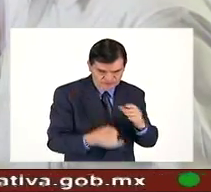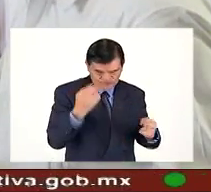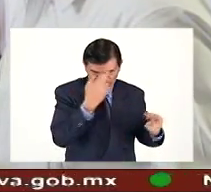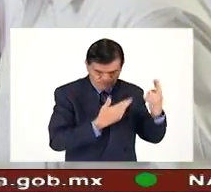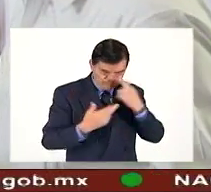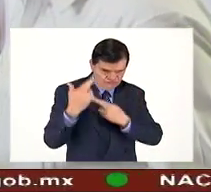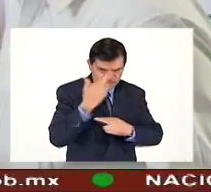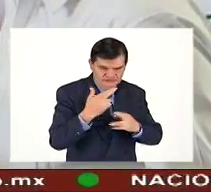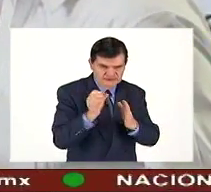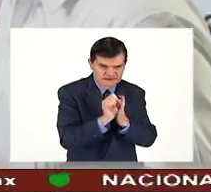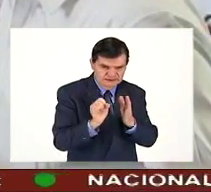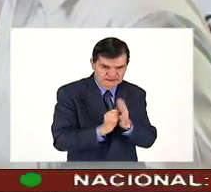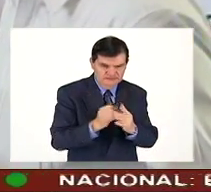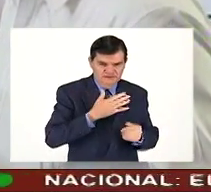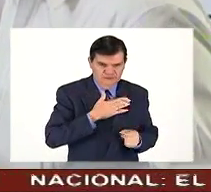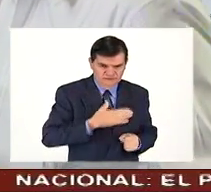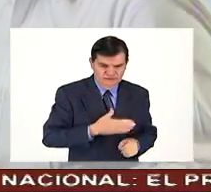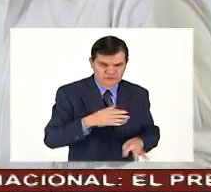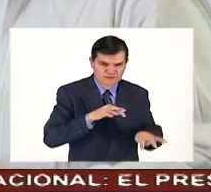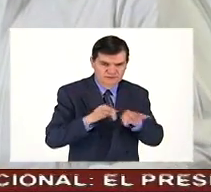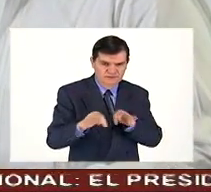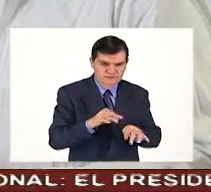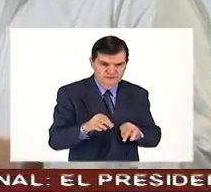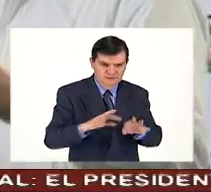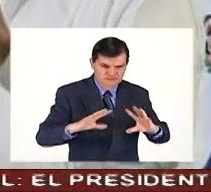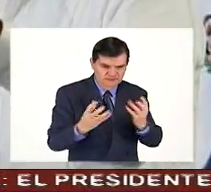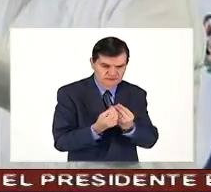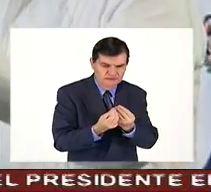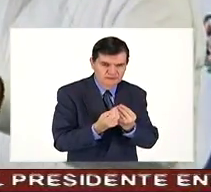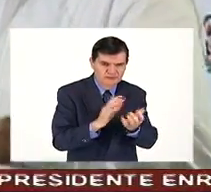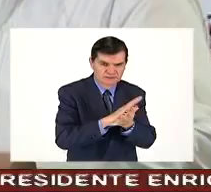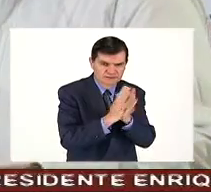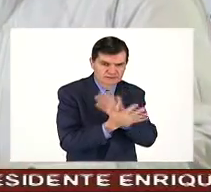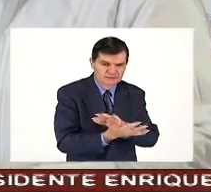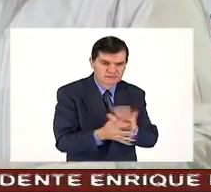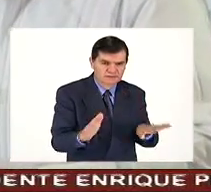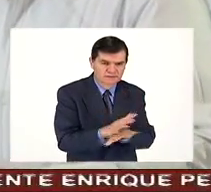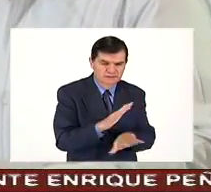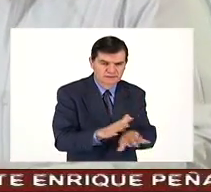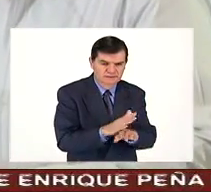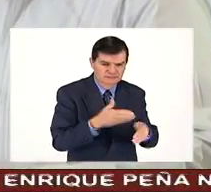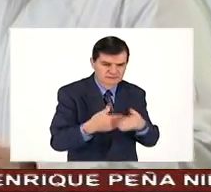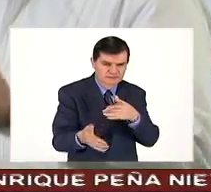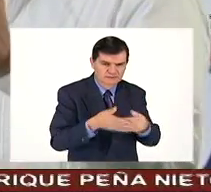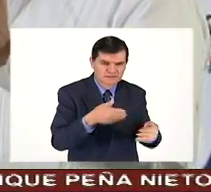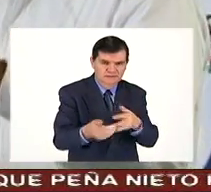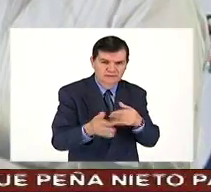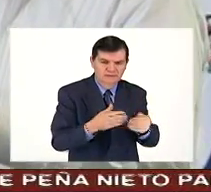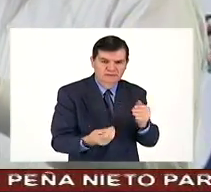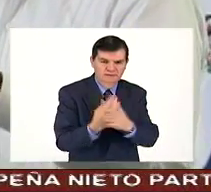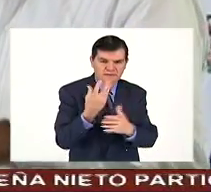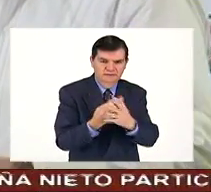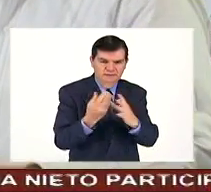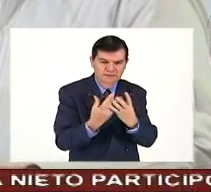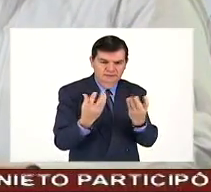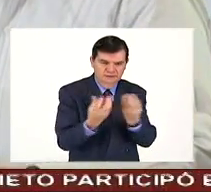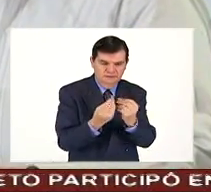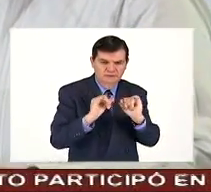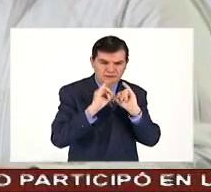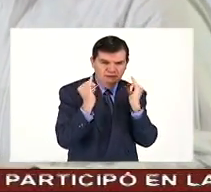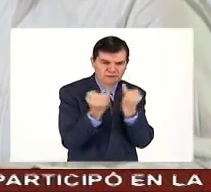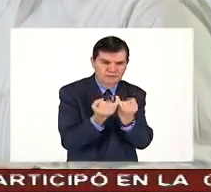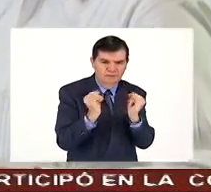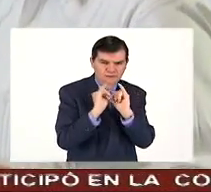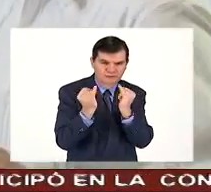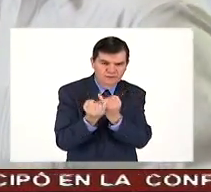del sistema de justicia laboral, incluyendo la transformación y modernización de las juntas de conciliación y